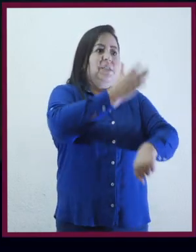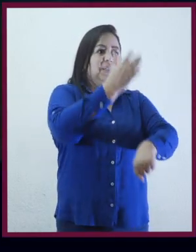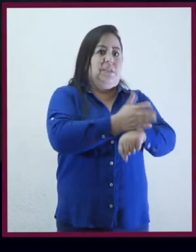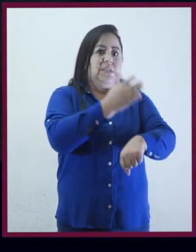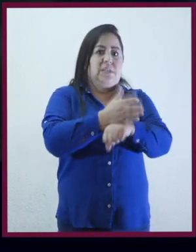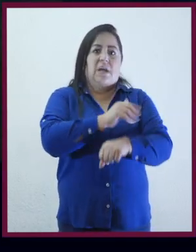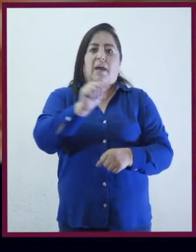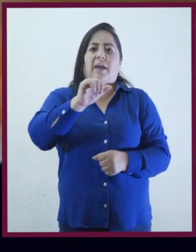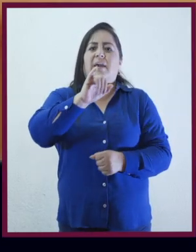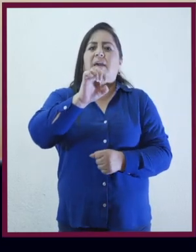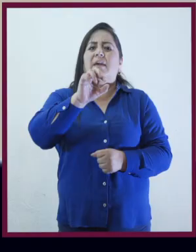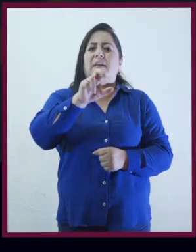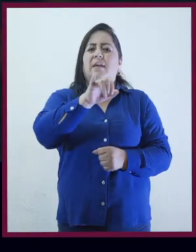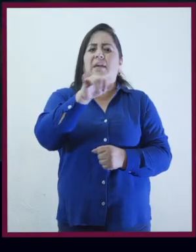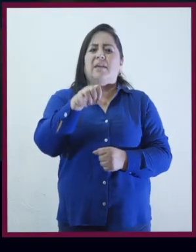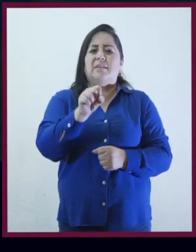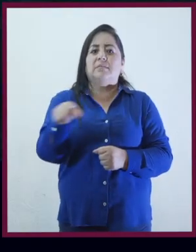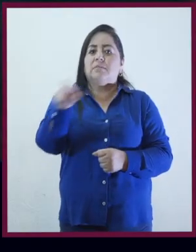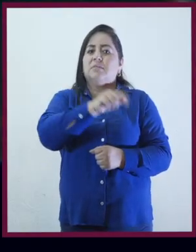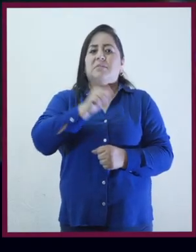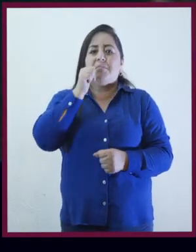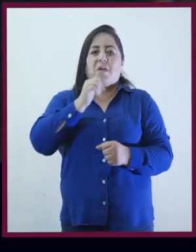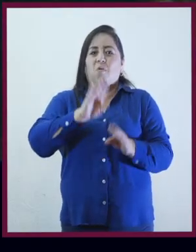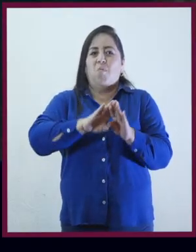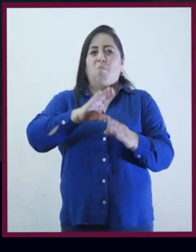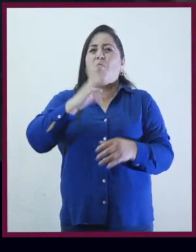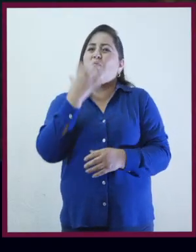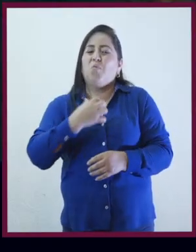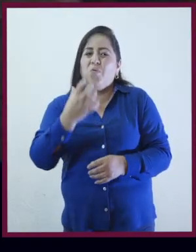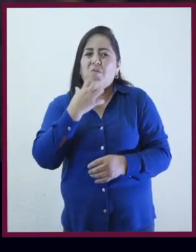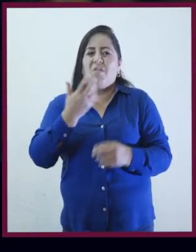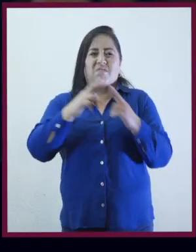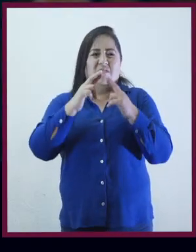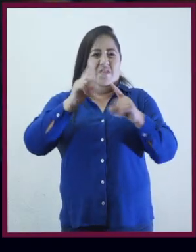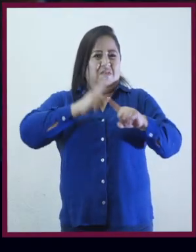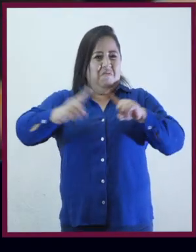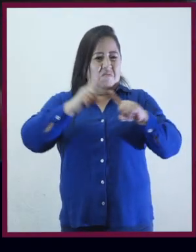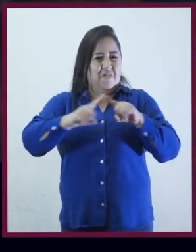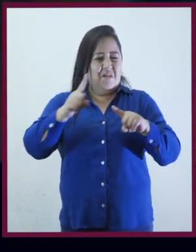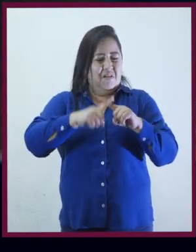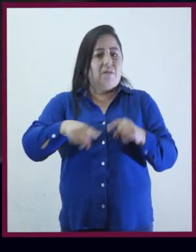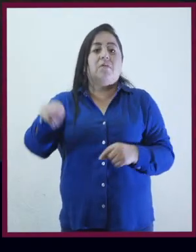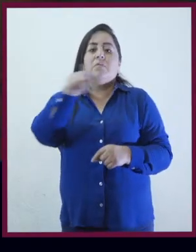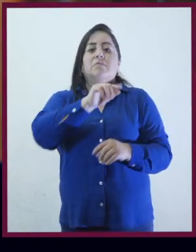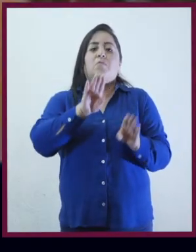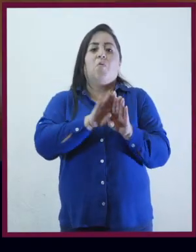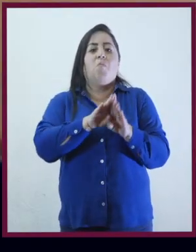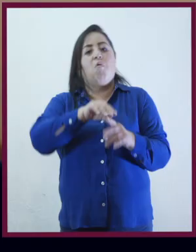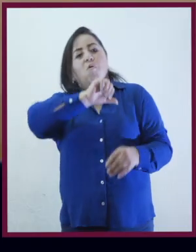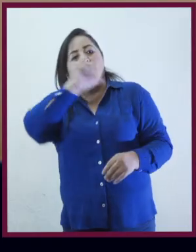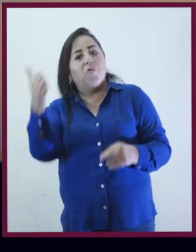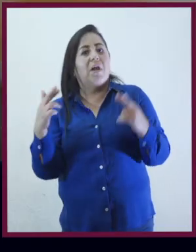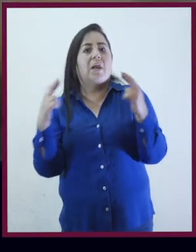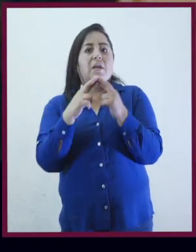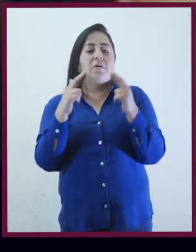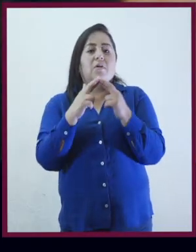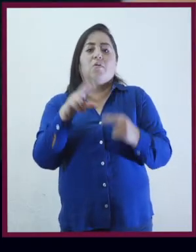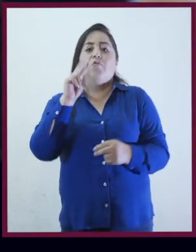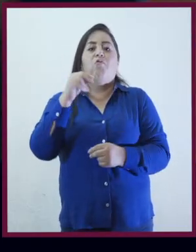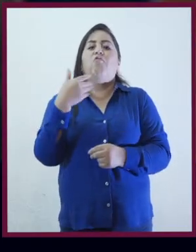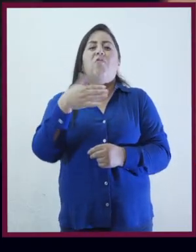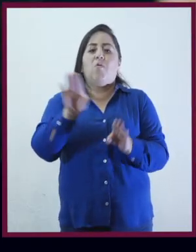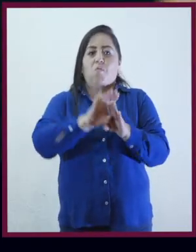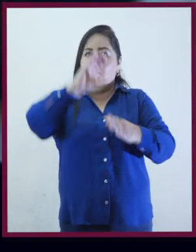los herejes, en su mayoría protestantes, judíos y musulmanes, o a quienes adoptaran otra religión que no fuera